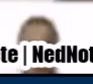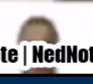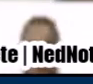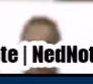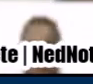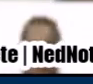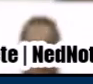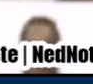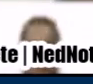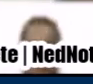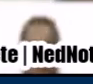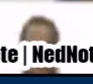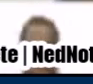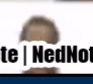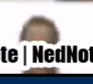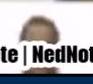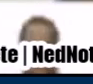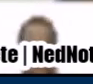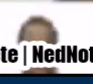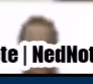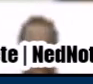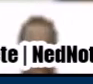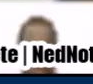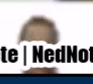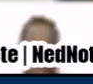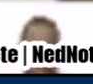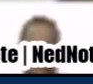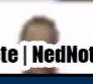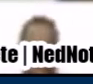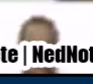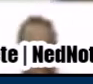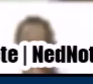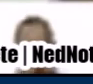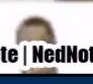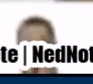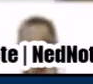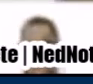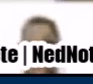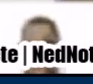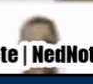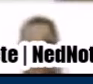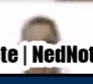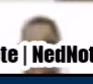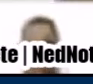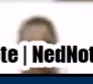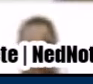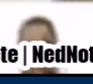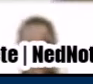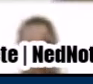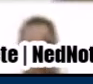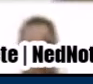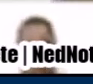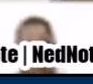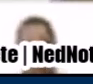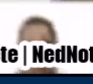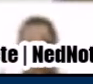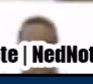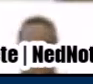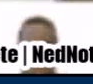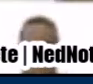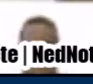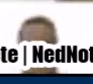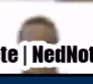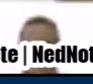distintas expresiones. Son todos mecanismos, no son el objetivo en sí mismo. No nos va a protestar por gusto, no vaya a arriesgar su